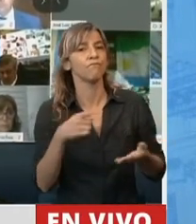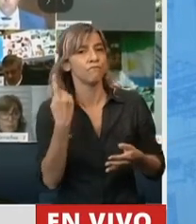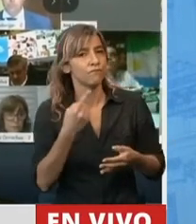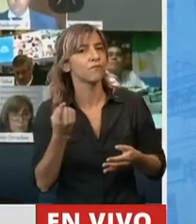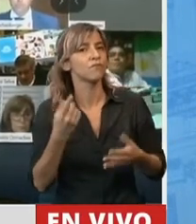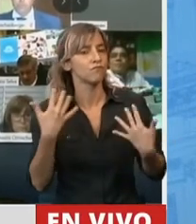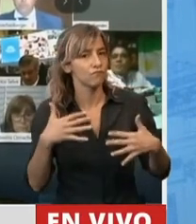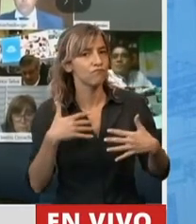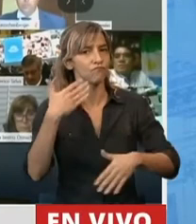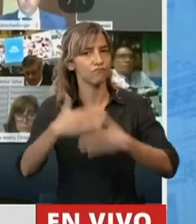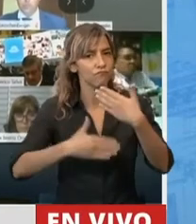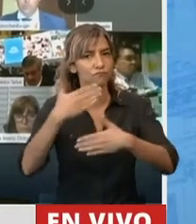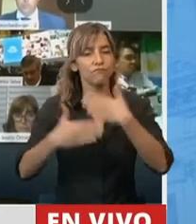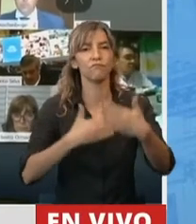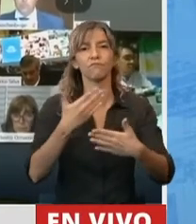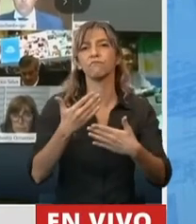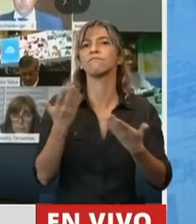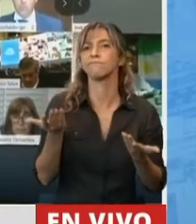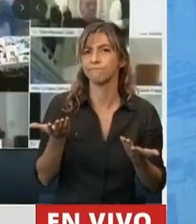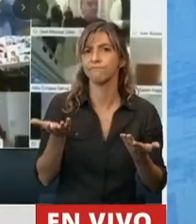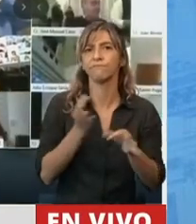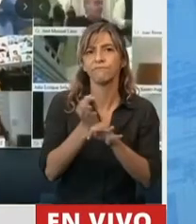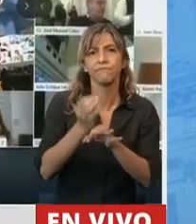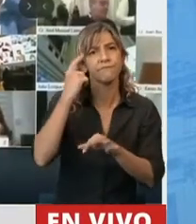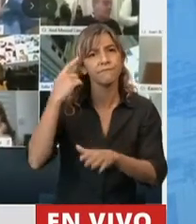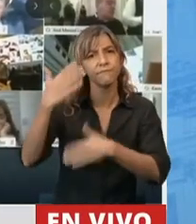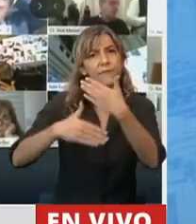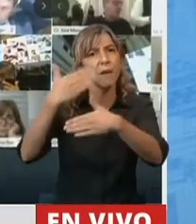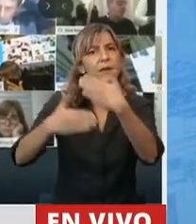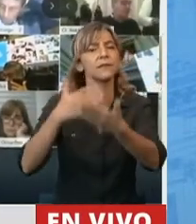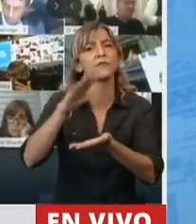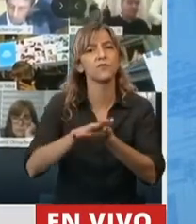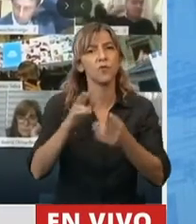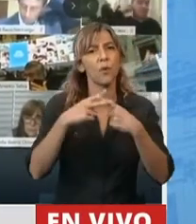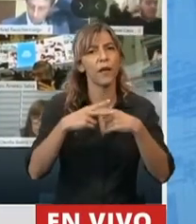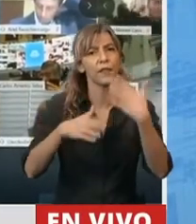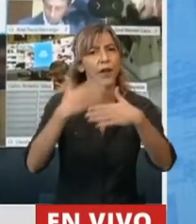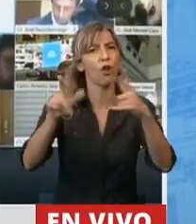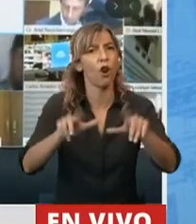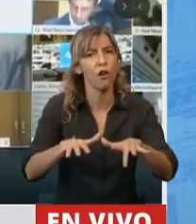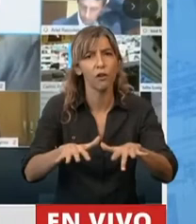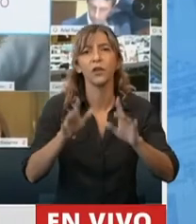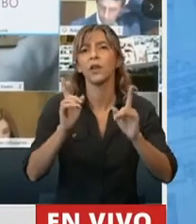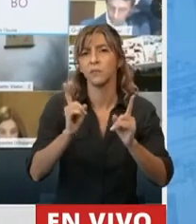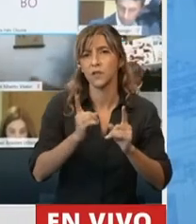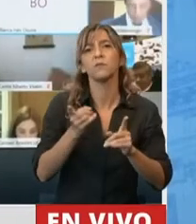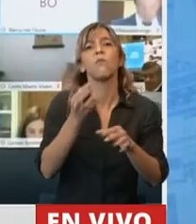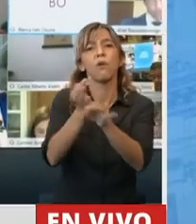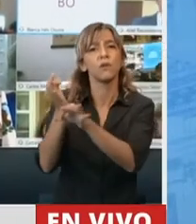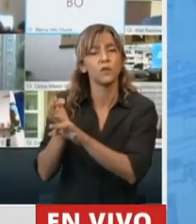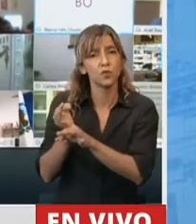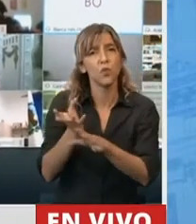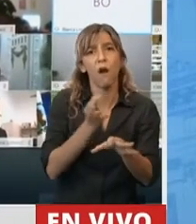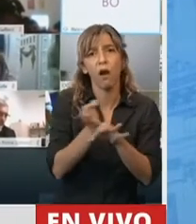la educación de las escuelas TIC a través de la creación de los programas de educación avanzada en las escuelas